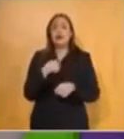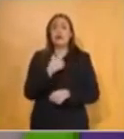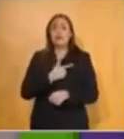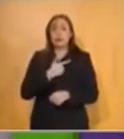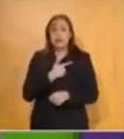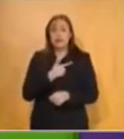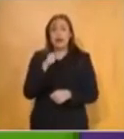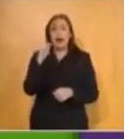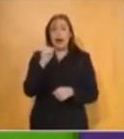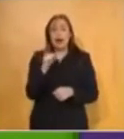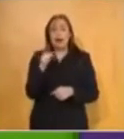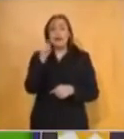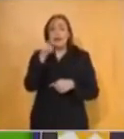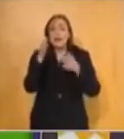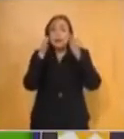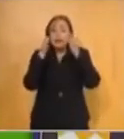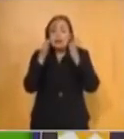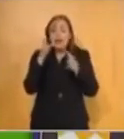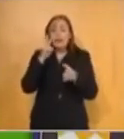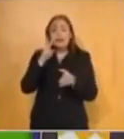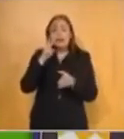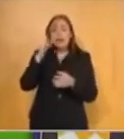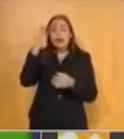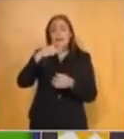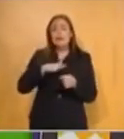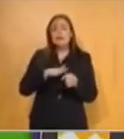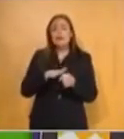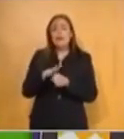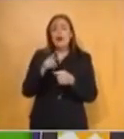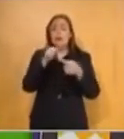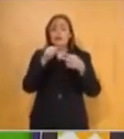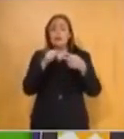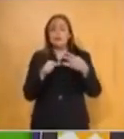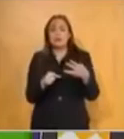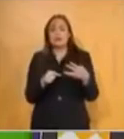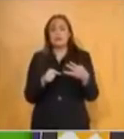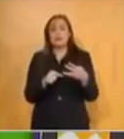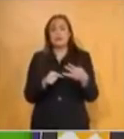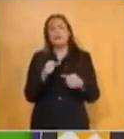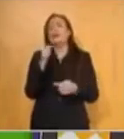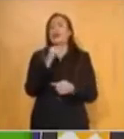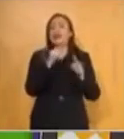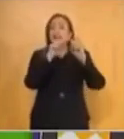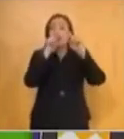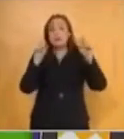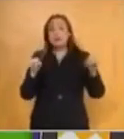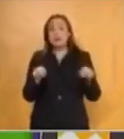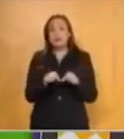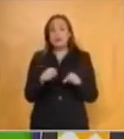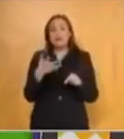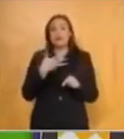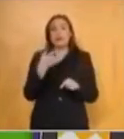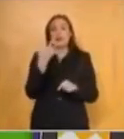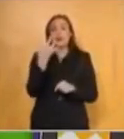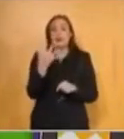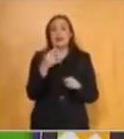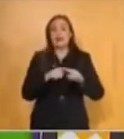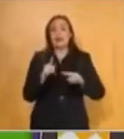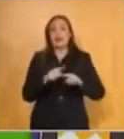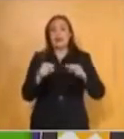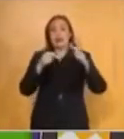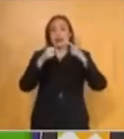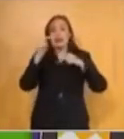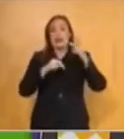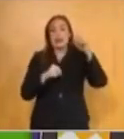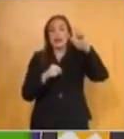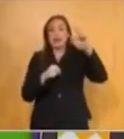se trata de que tú identifiques estas partes. Tier, the level. Here in this comic strip, I have 3 different levels or